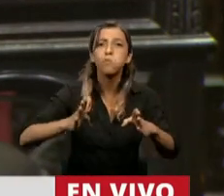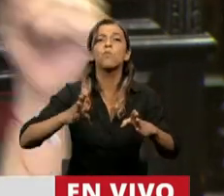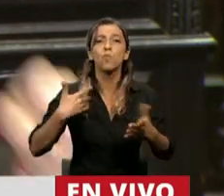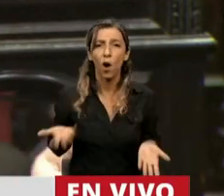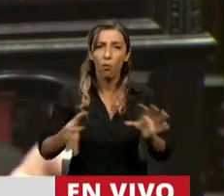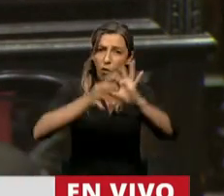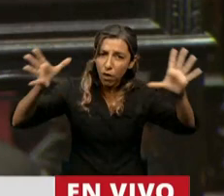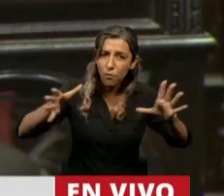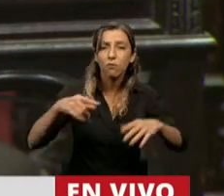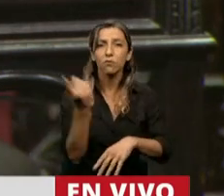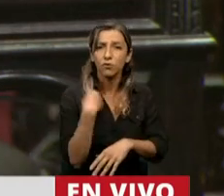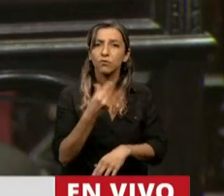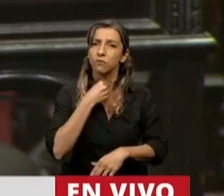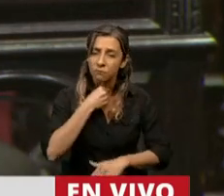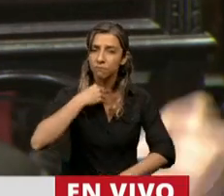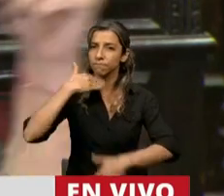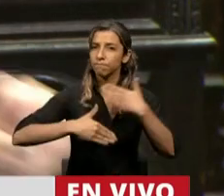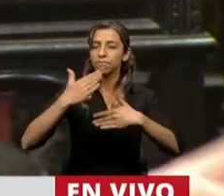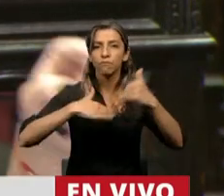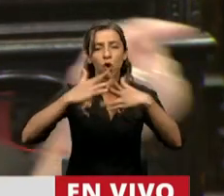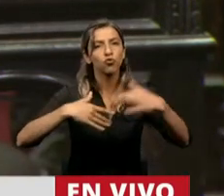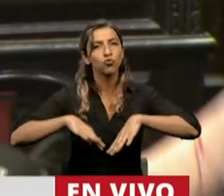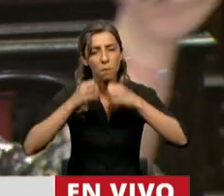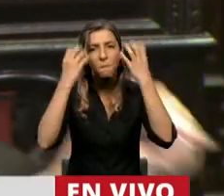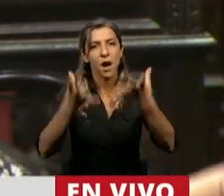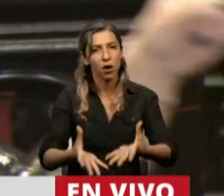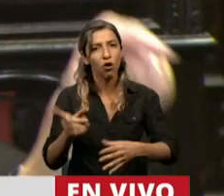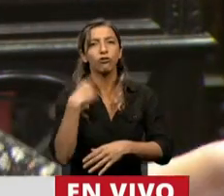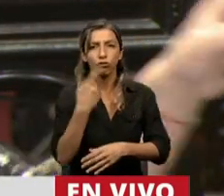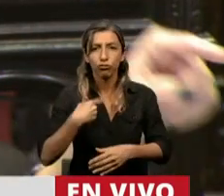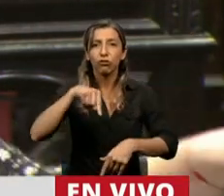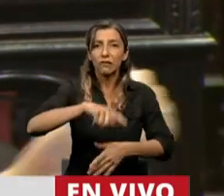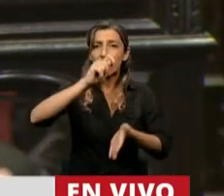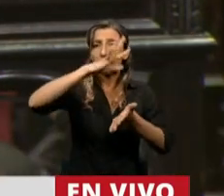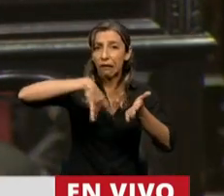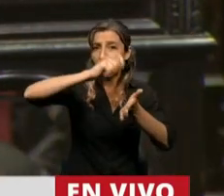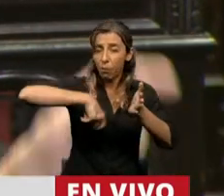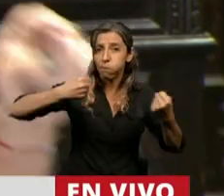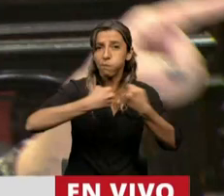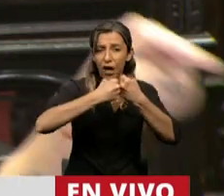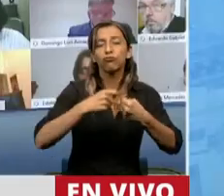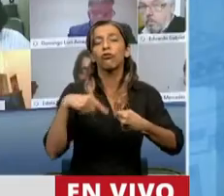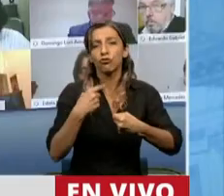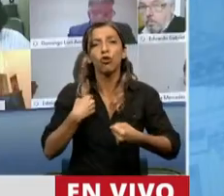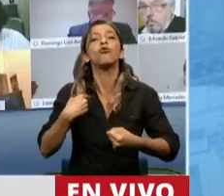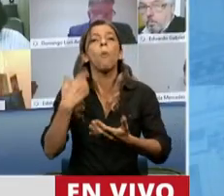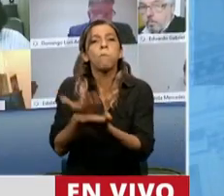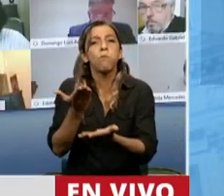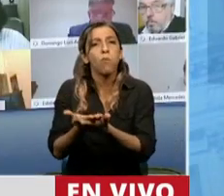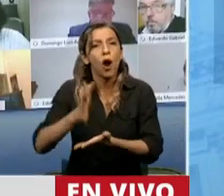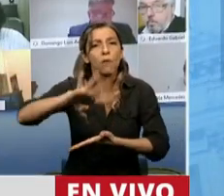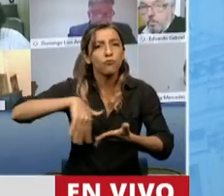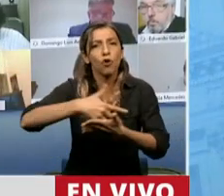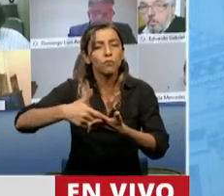construyendo, que a partir de la ratificación de Escazú proponemos la construcción de una agenda ambiental legislativa donde todos y todas